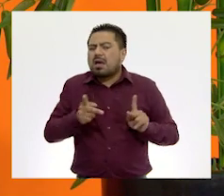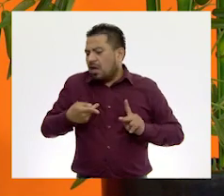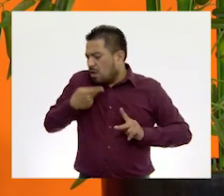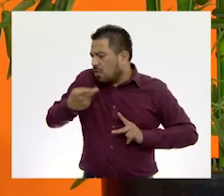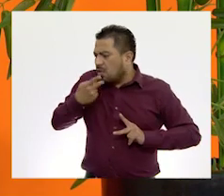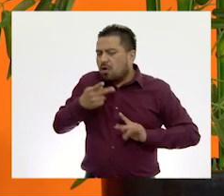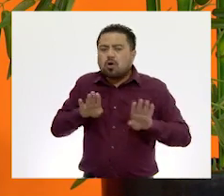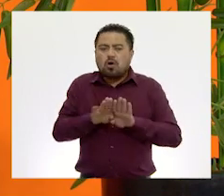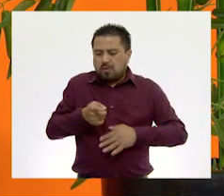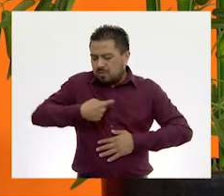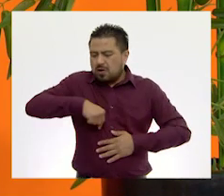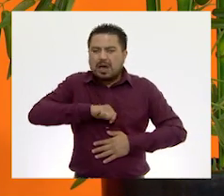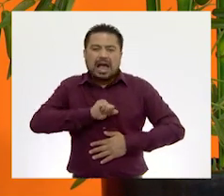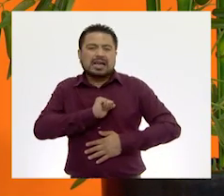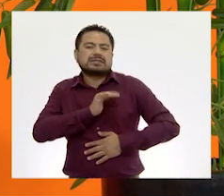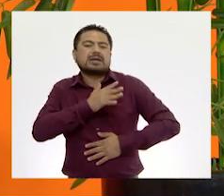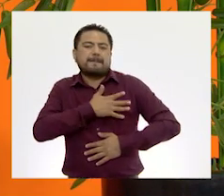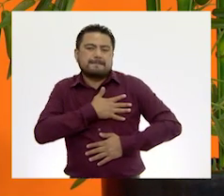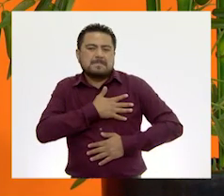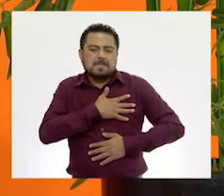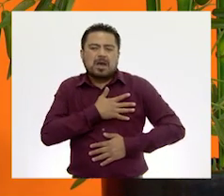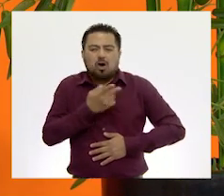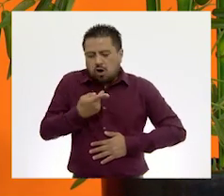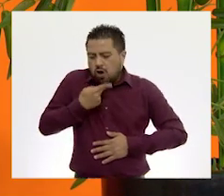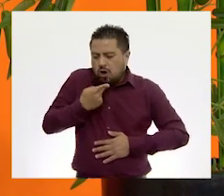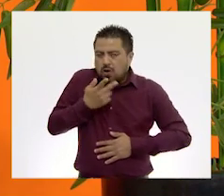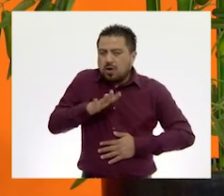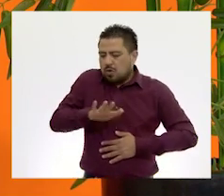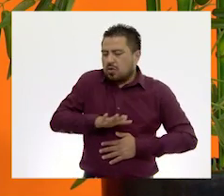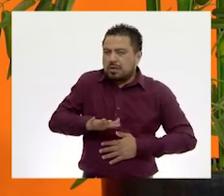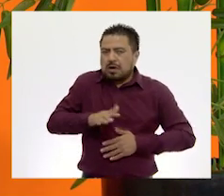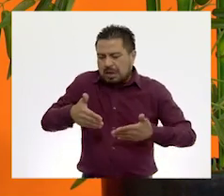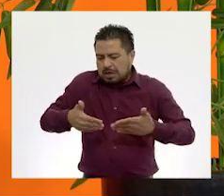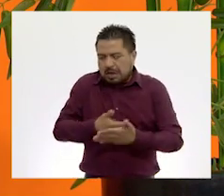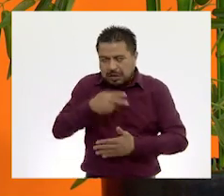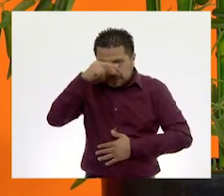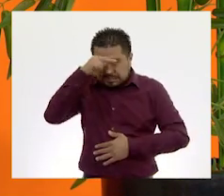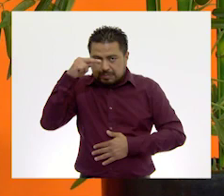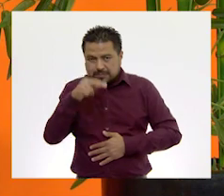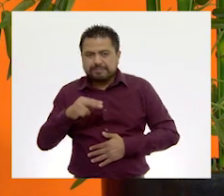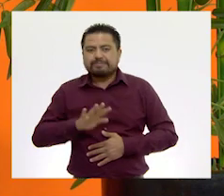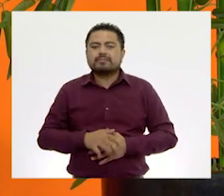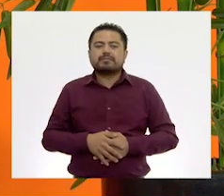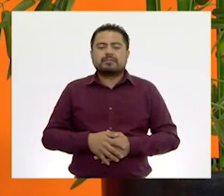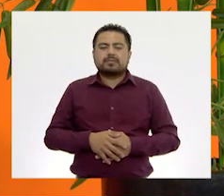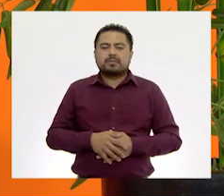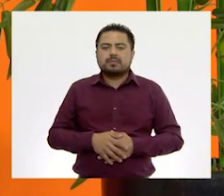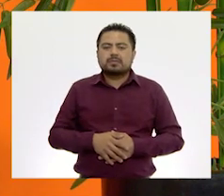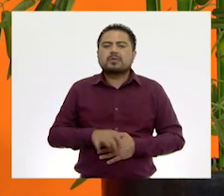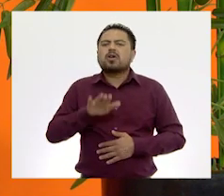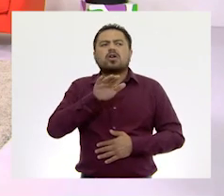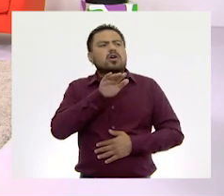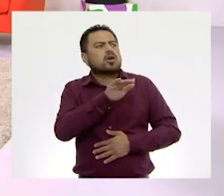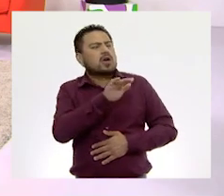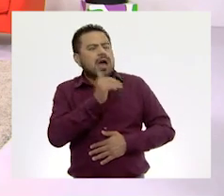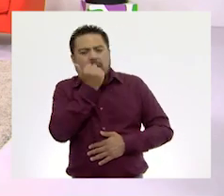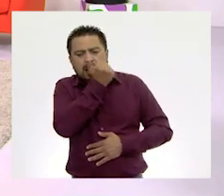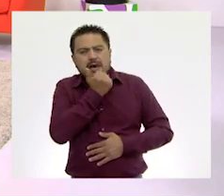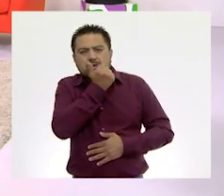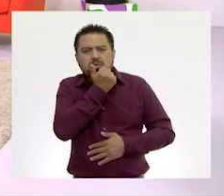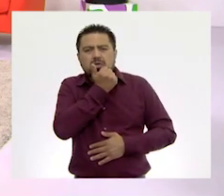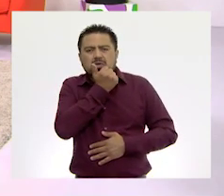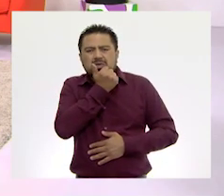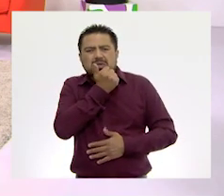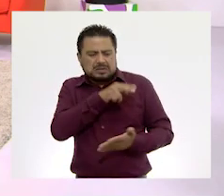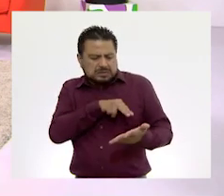para nosotros el español, para nosotros los oyentes, ¿no?, que nacimos en México. Y bueno, Gwendolyn, los alumnos y alumnas que llegan